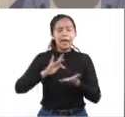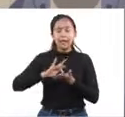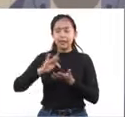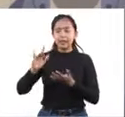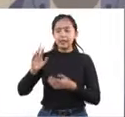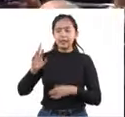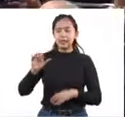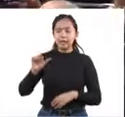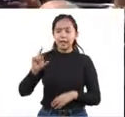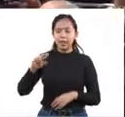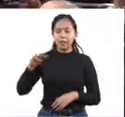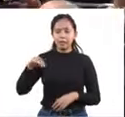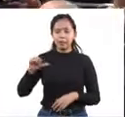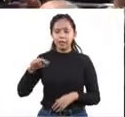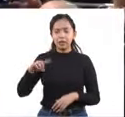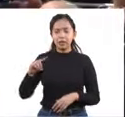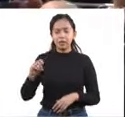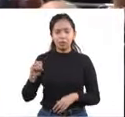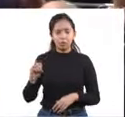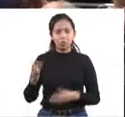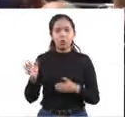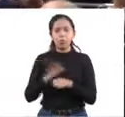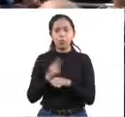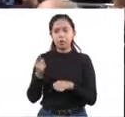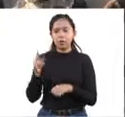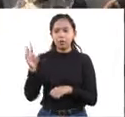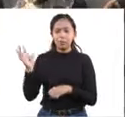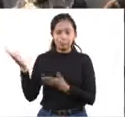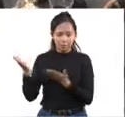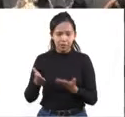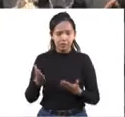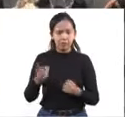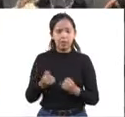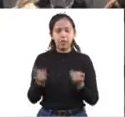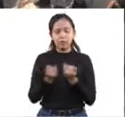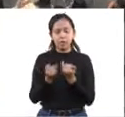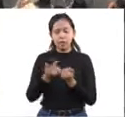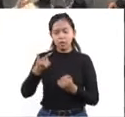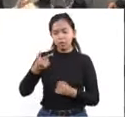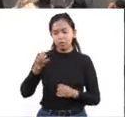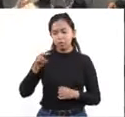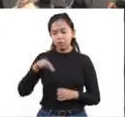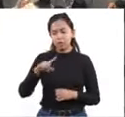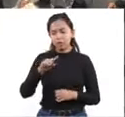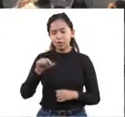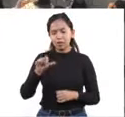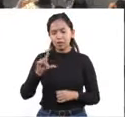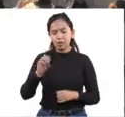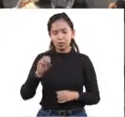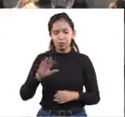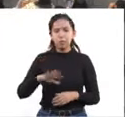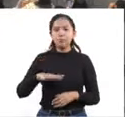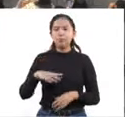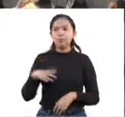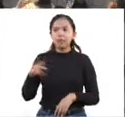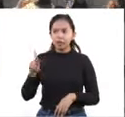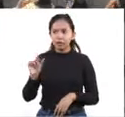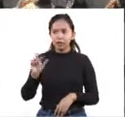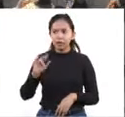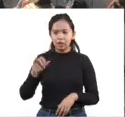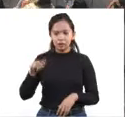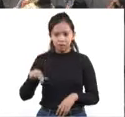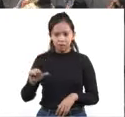maestro Armando, por estar aquí. Al doctor Gonzalo Santos también, a Karina Ruiz,